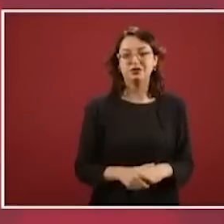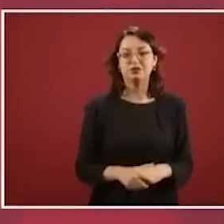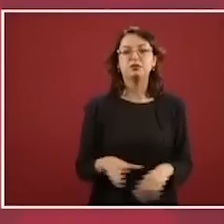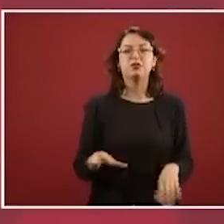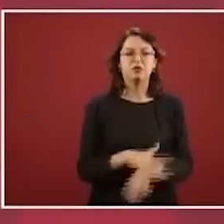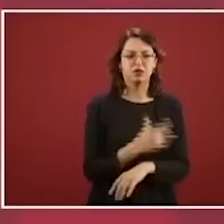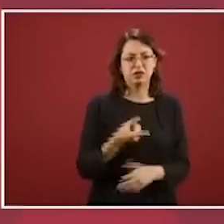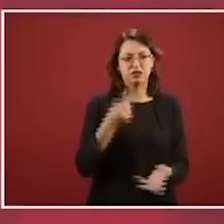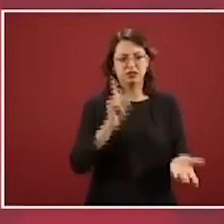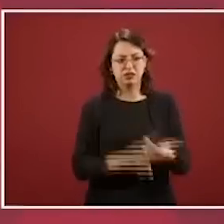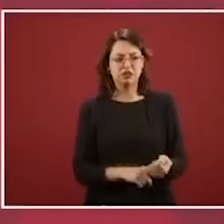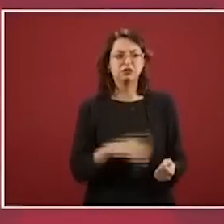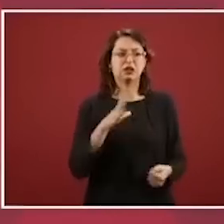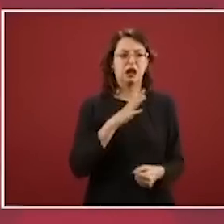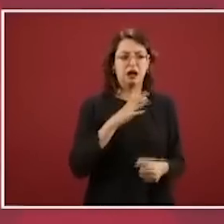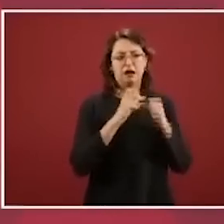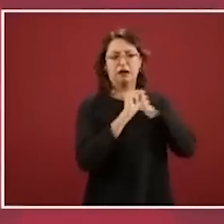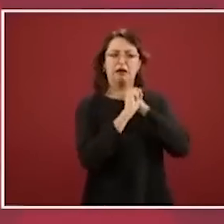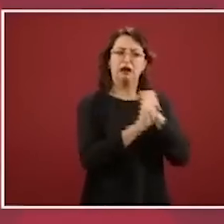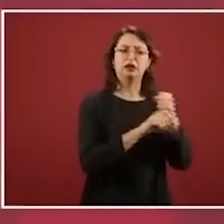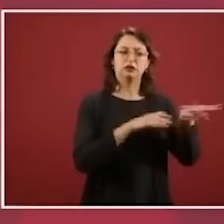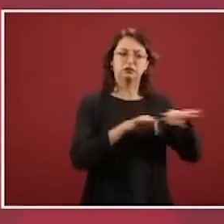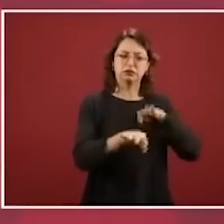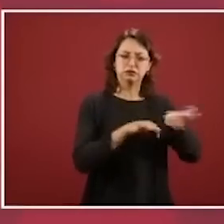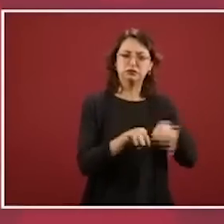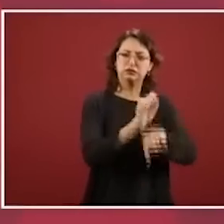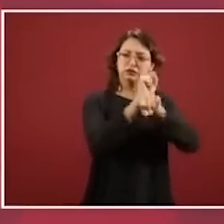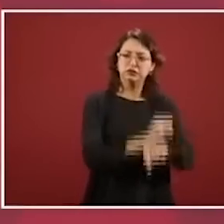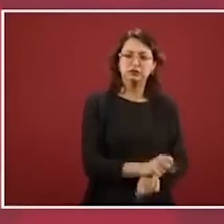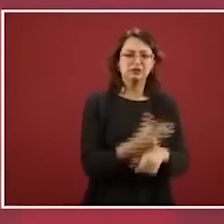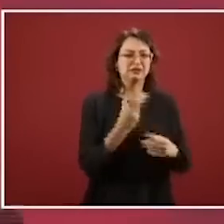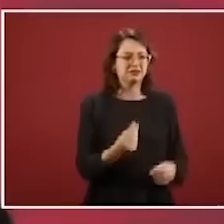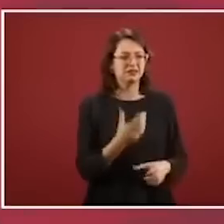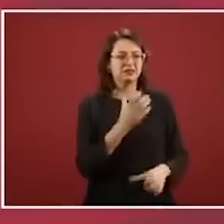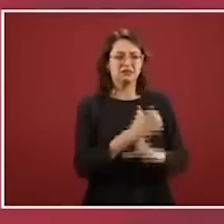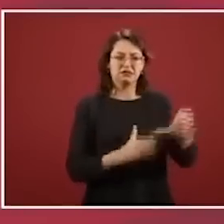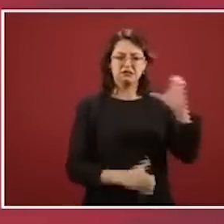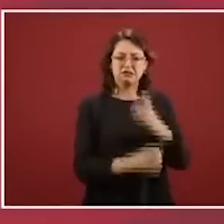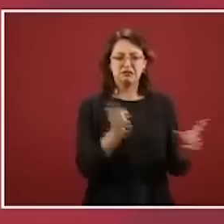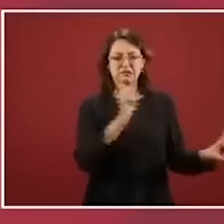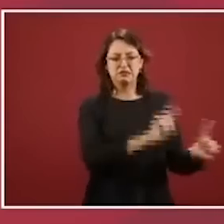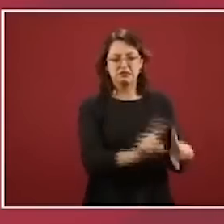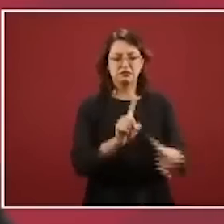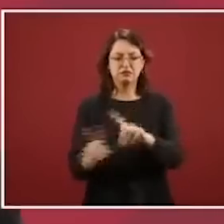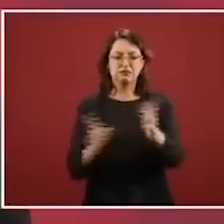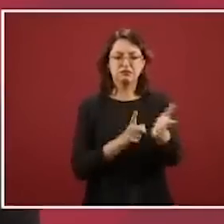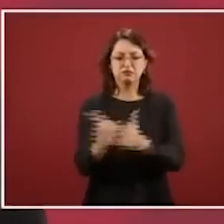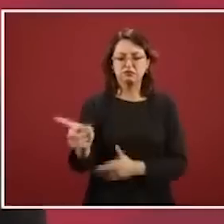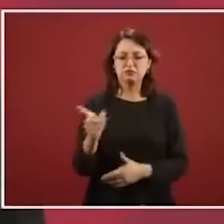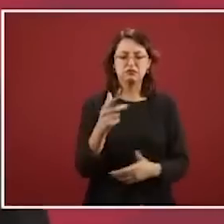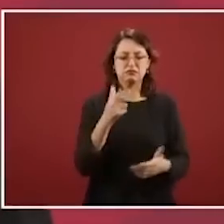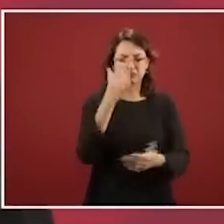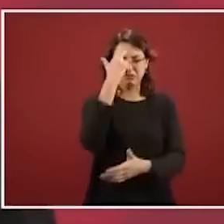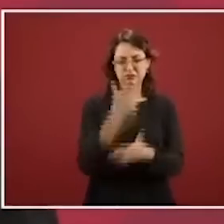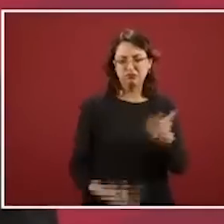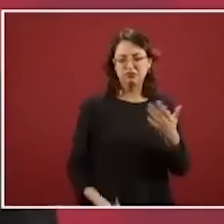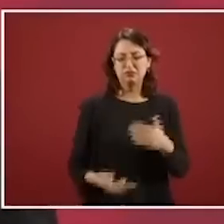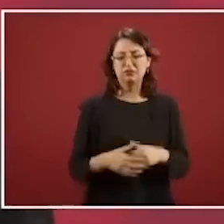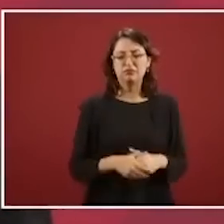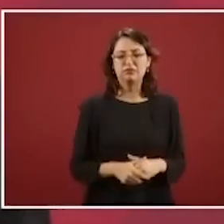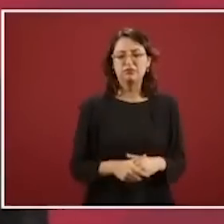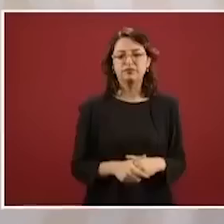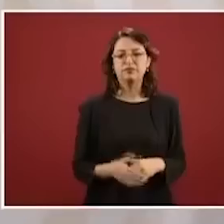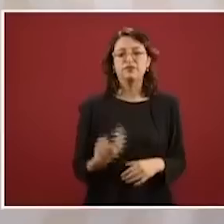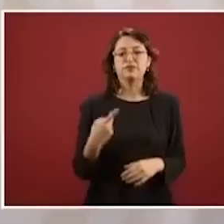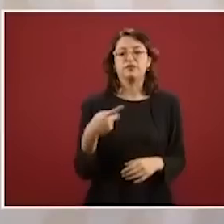forzoso o forzado. Y como ustedes saben, ha habido muchos casos de violación de derechos laborales.